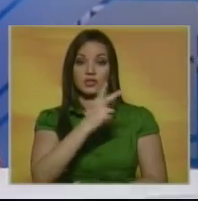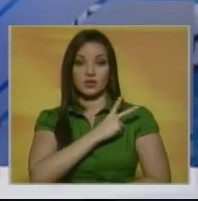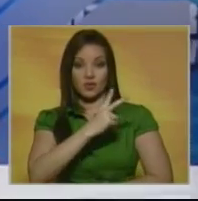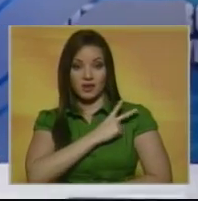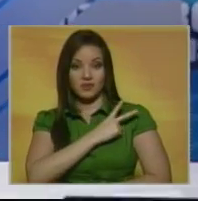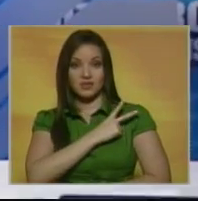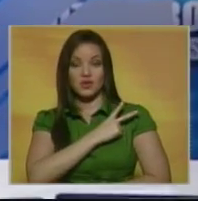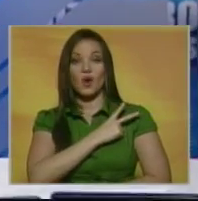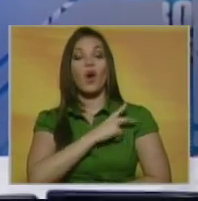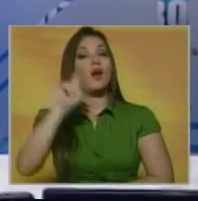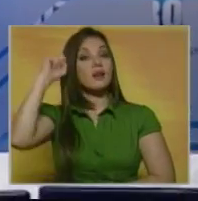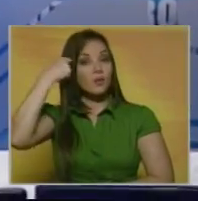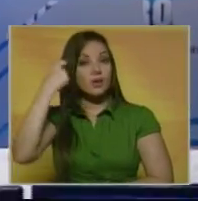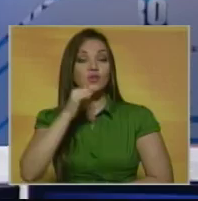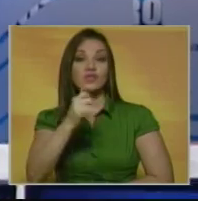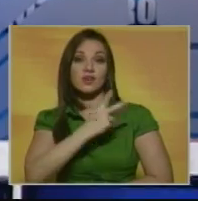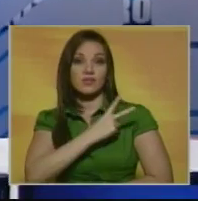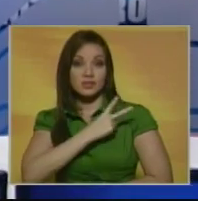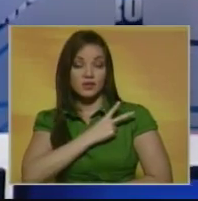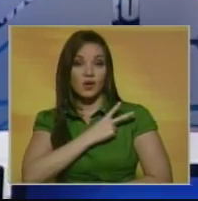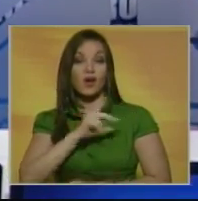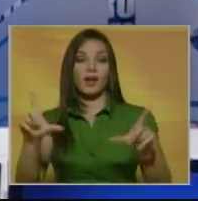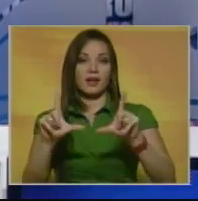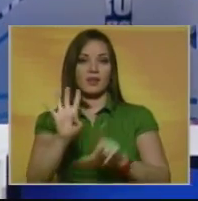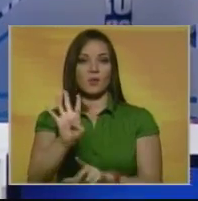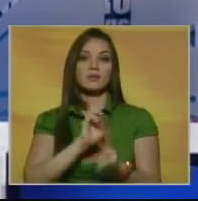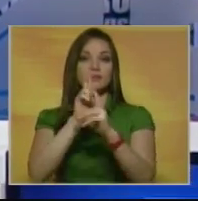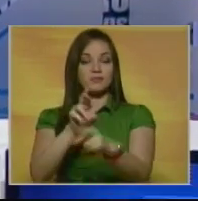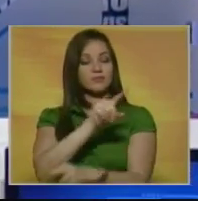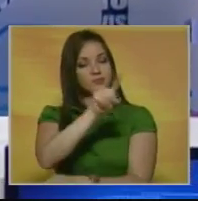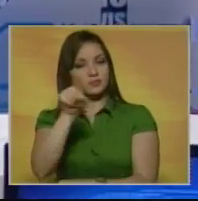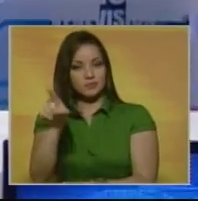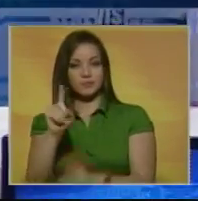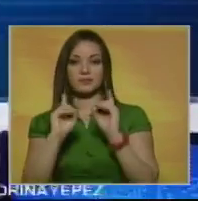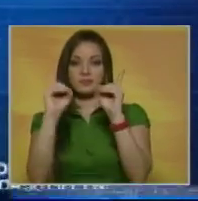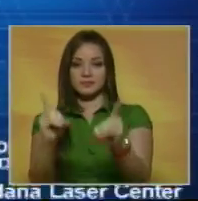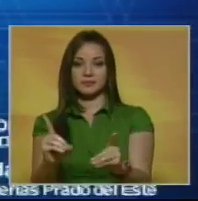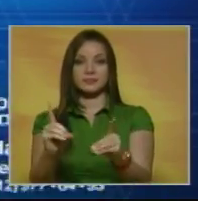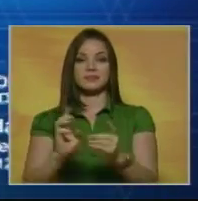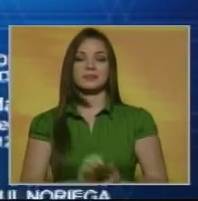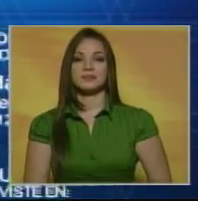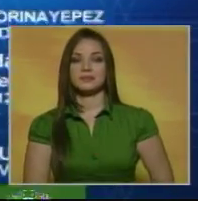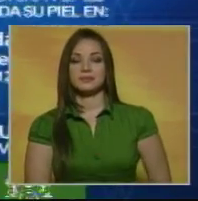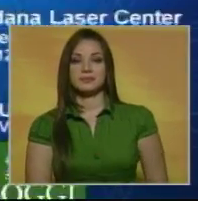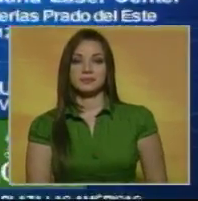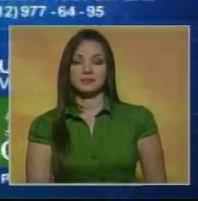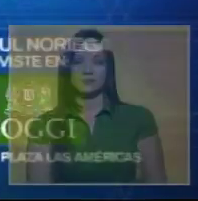Noticiero Venevisión. Recuerde, Noticiero Venevisión, Canal 4 reporta. Usted decide.